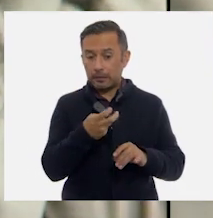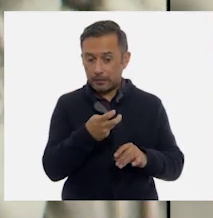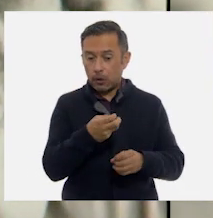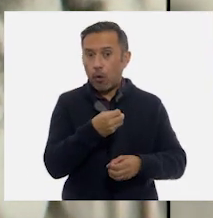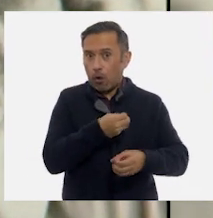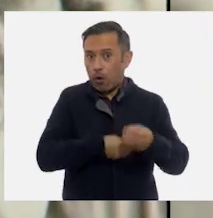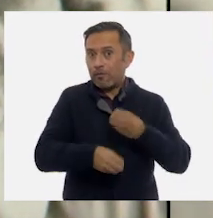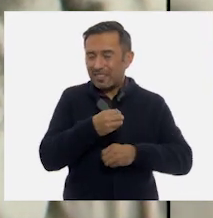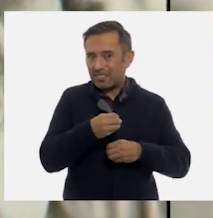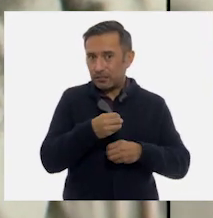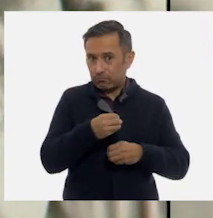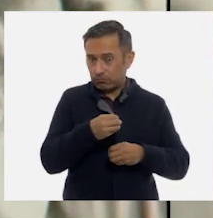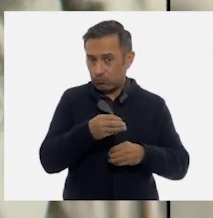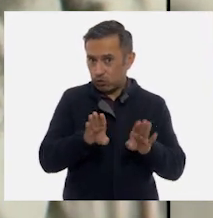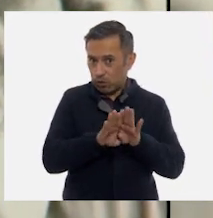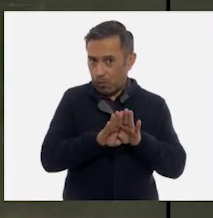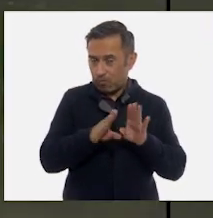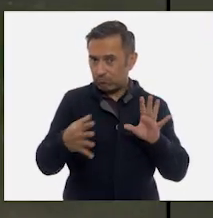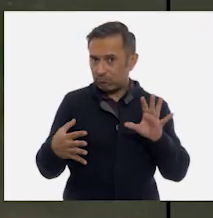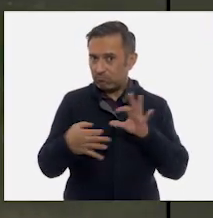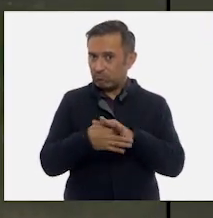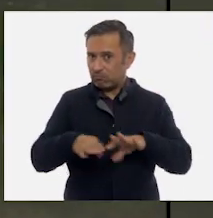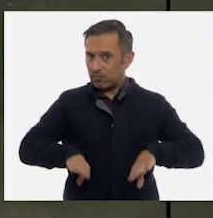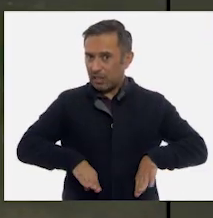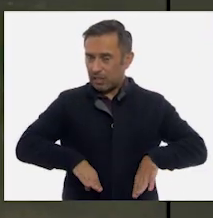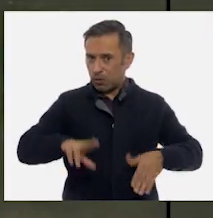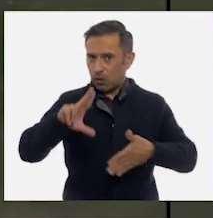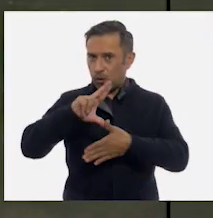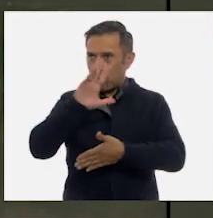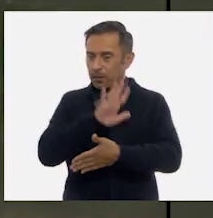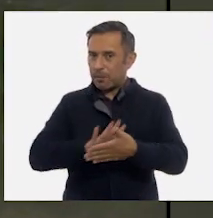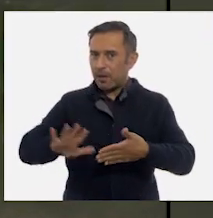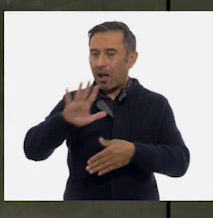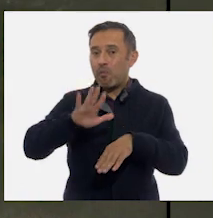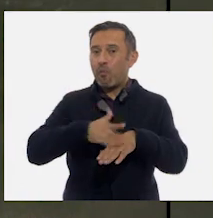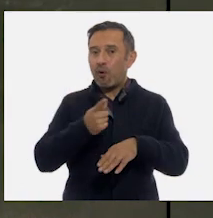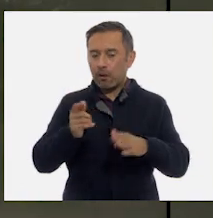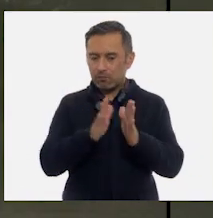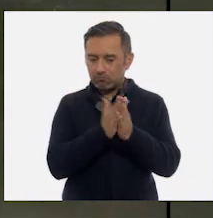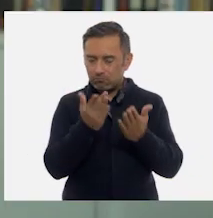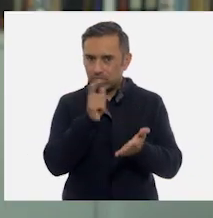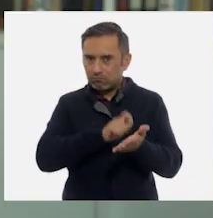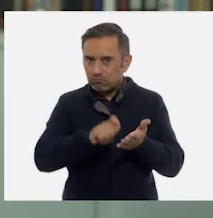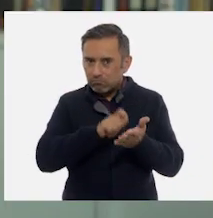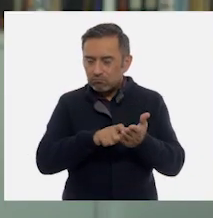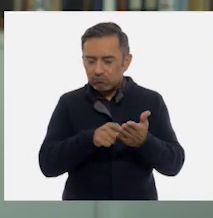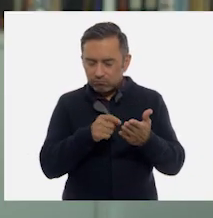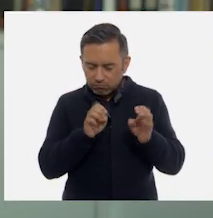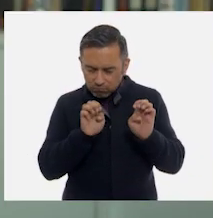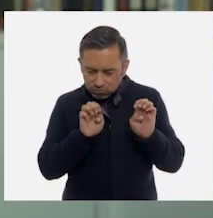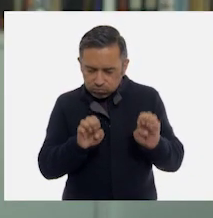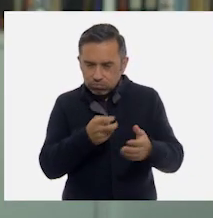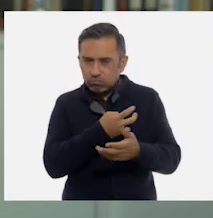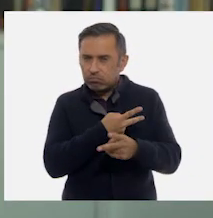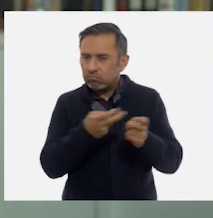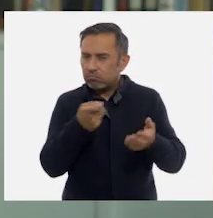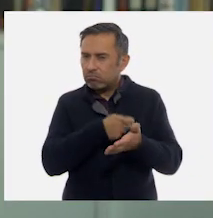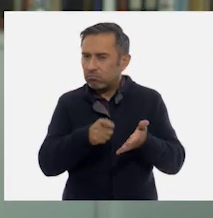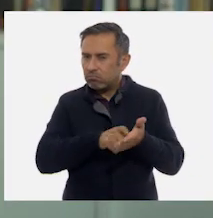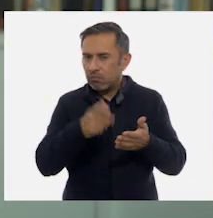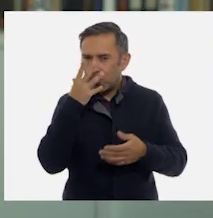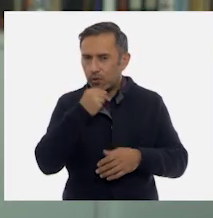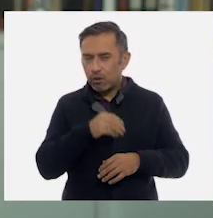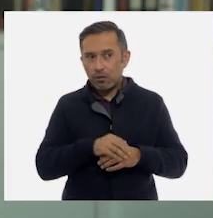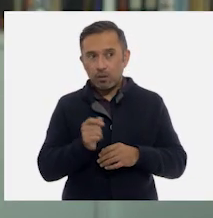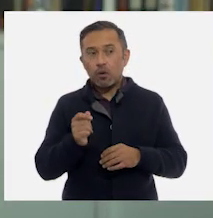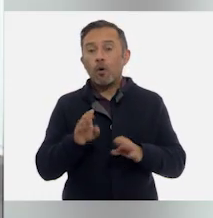valor latinoamericano, por la belleza, por la hermosura. Y es interesante porque no cualquiera escribe